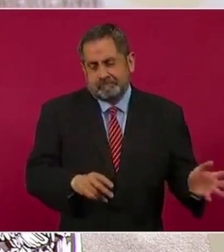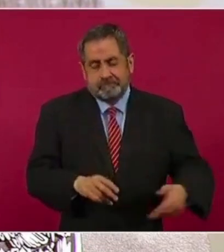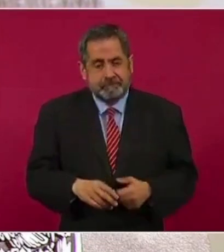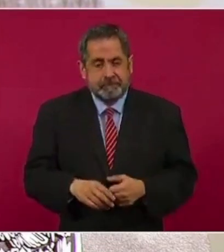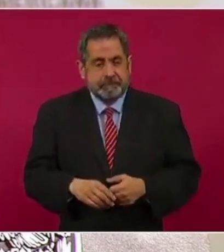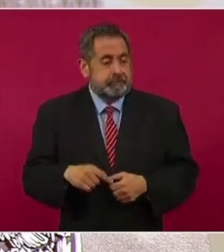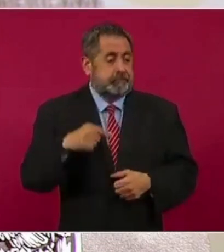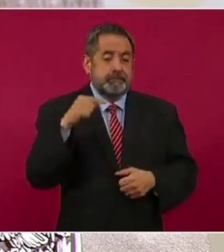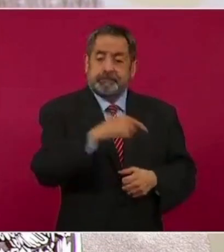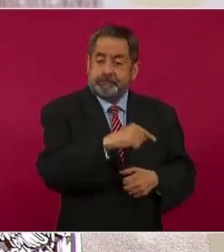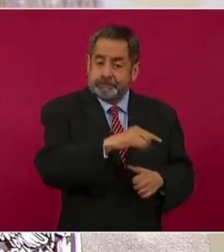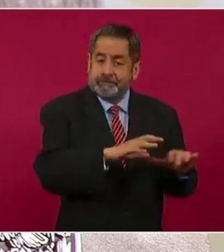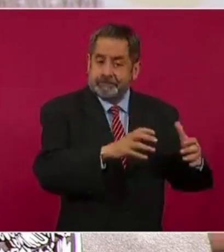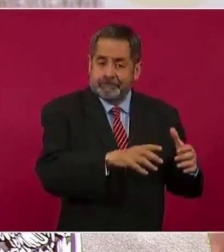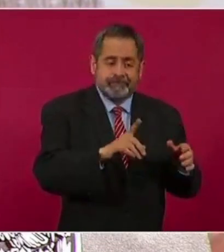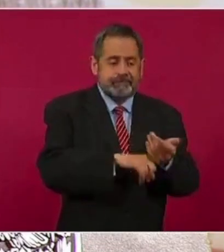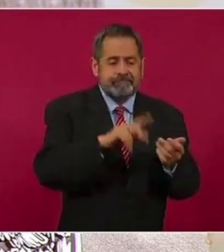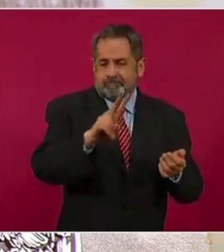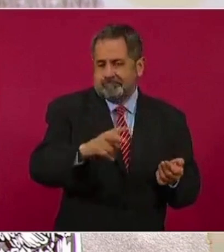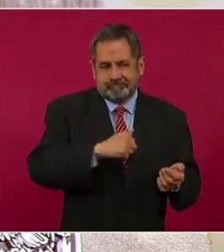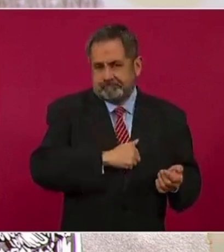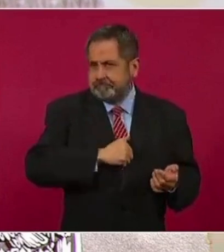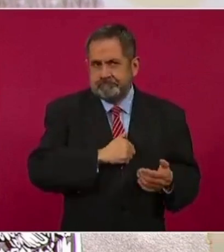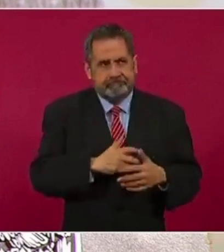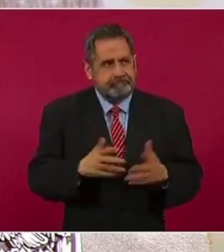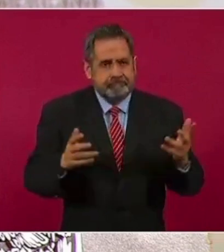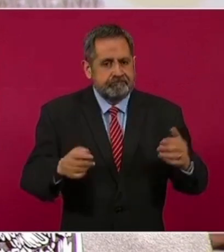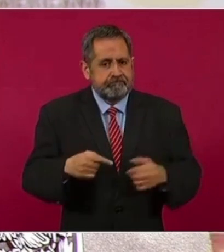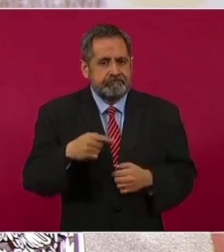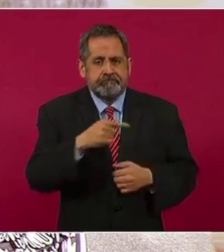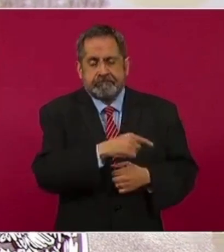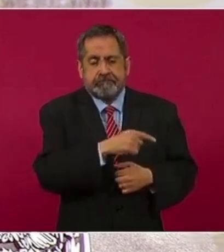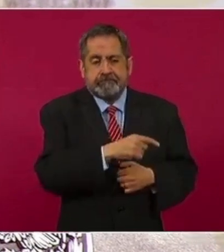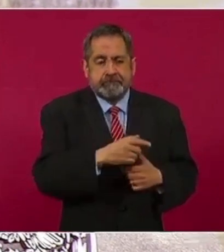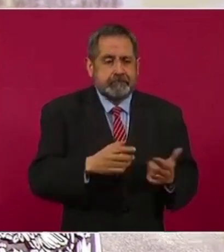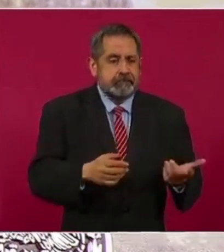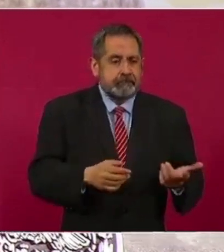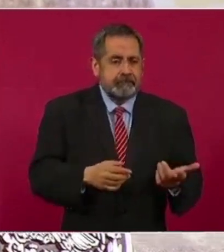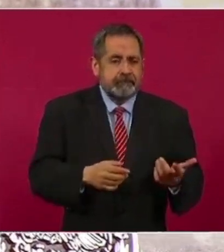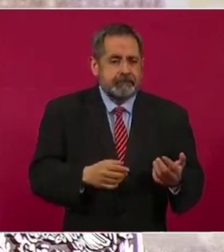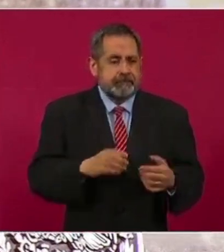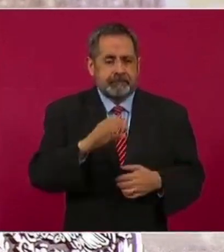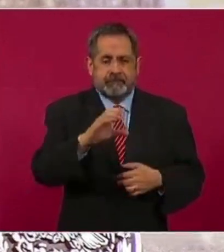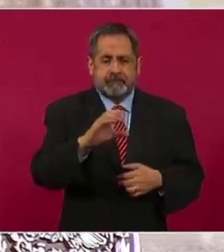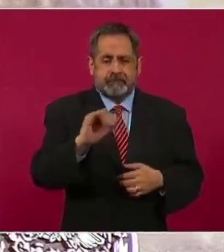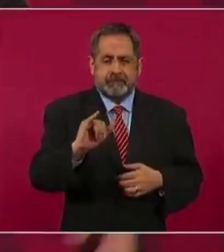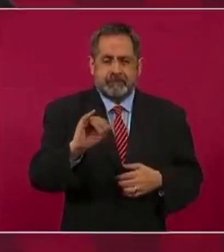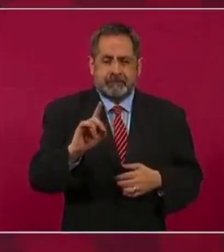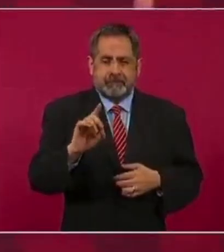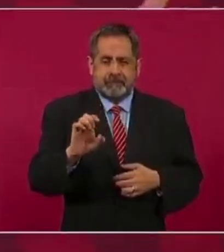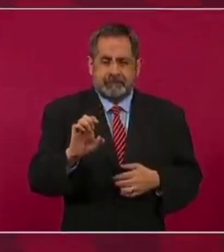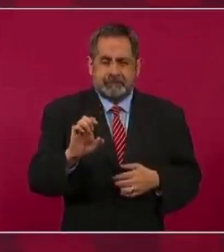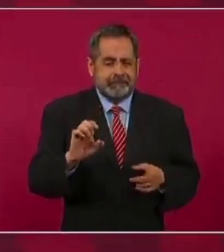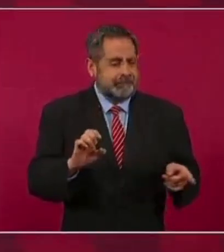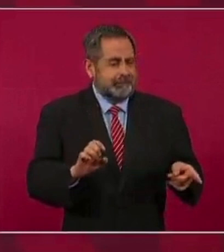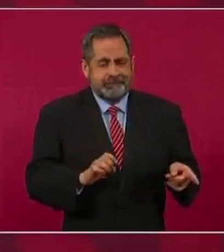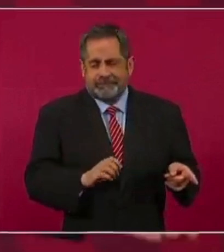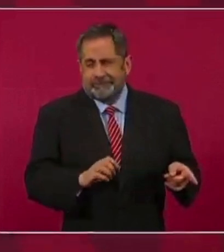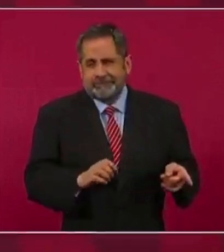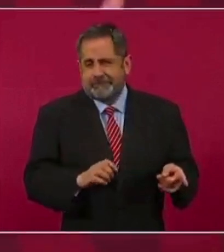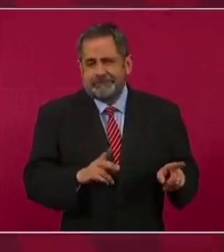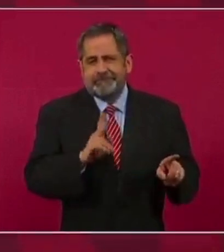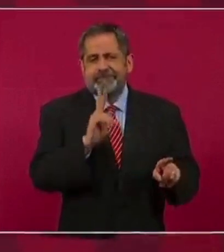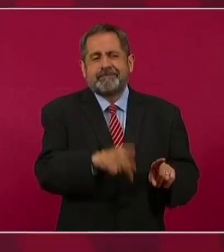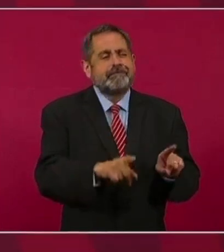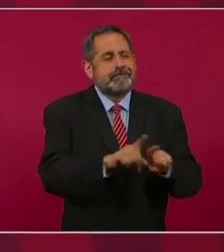Ellos lamentablemente lo que hicieron del CIDE fue una versión